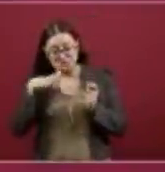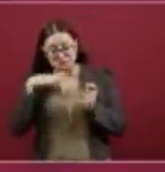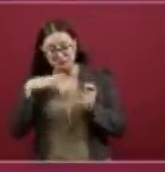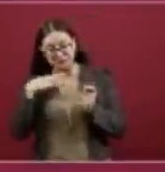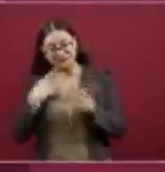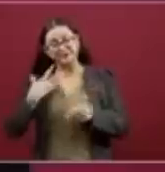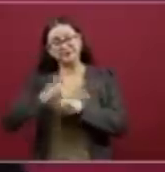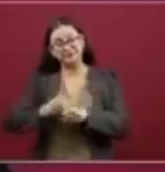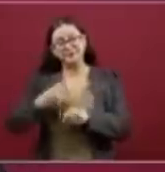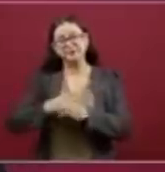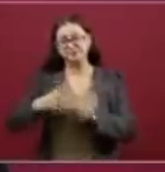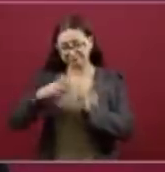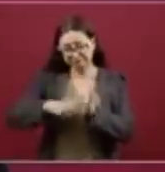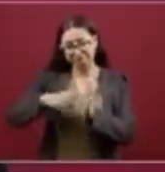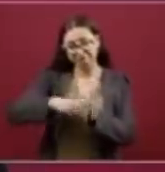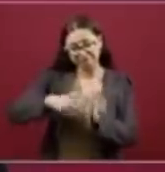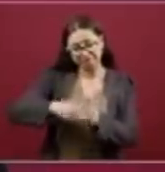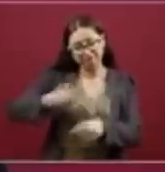Lleva tiempo,